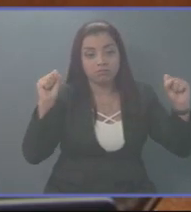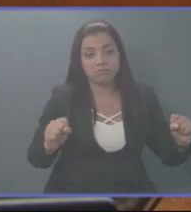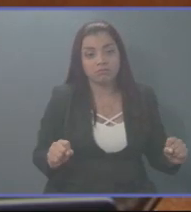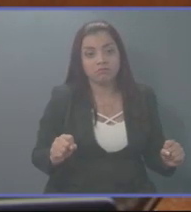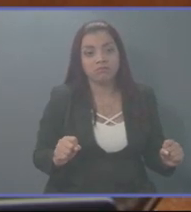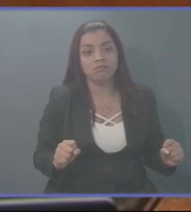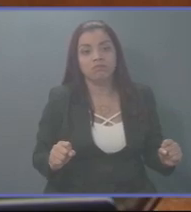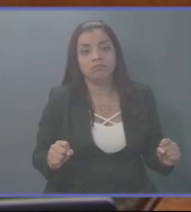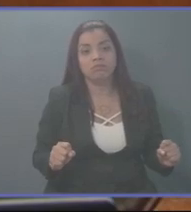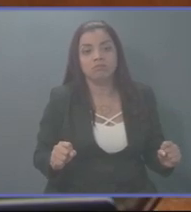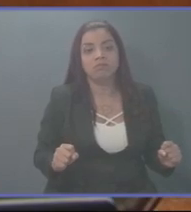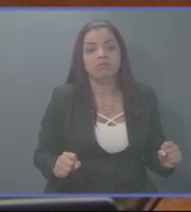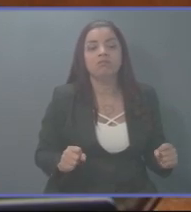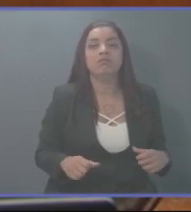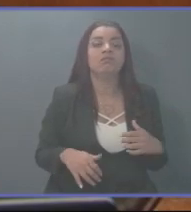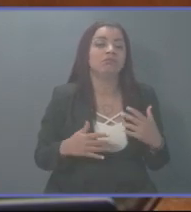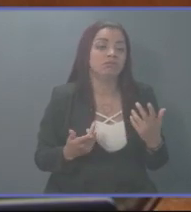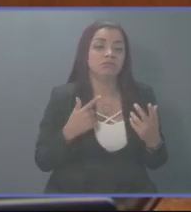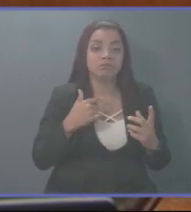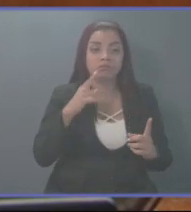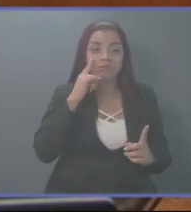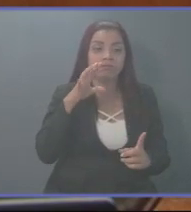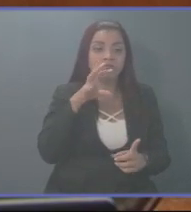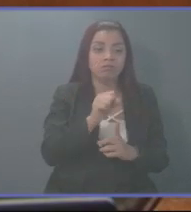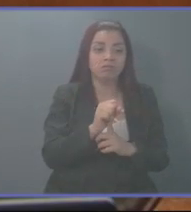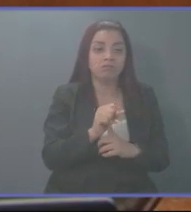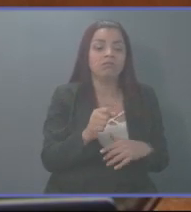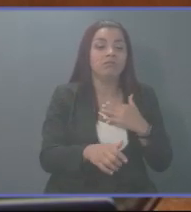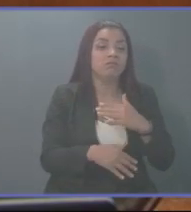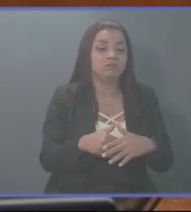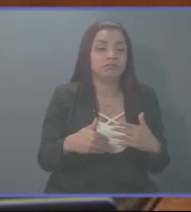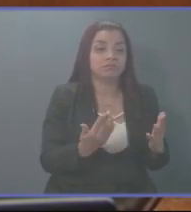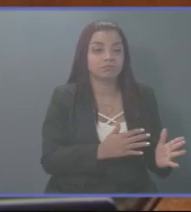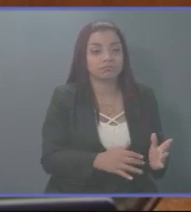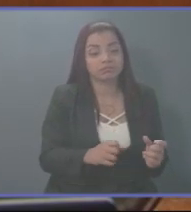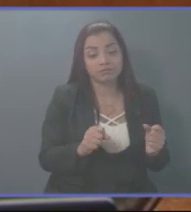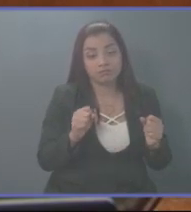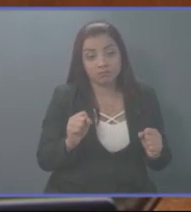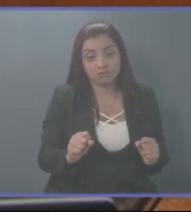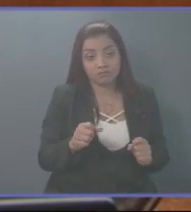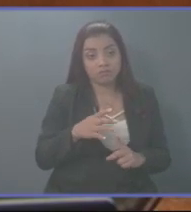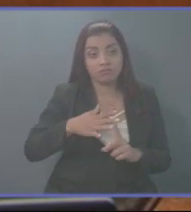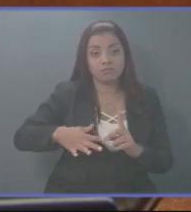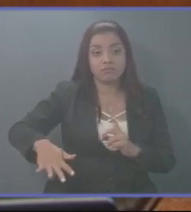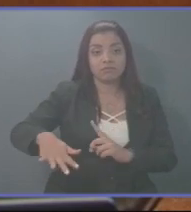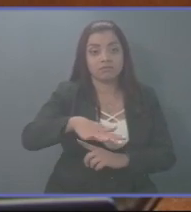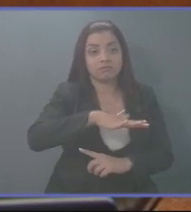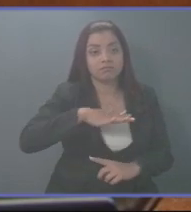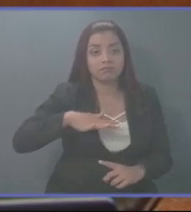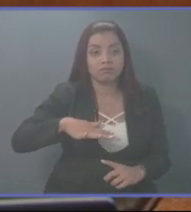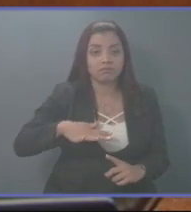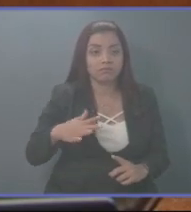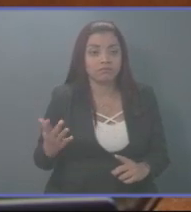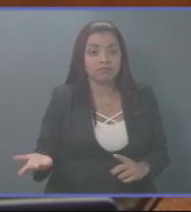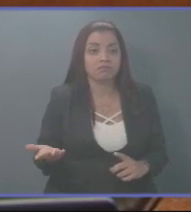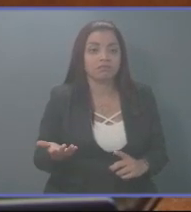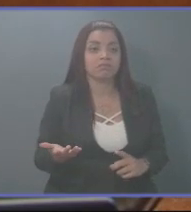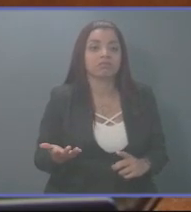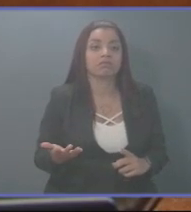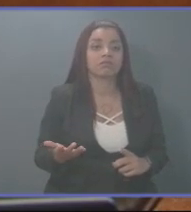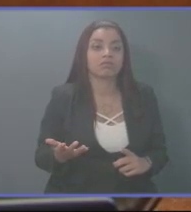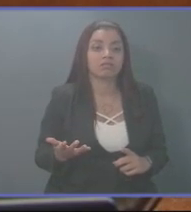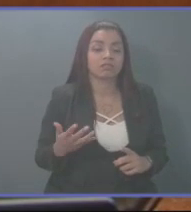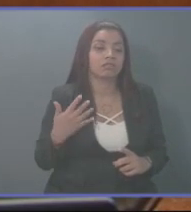temprana con el fin de identificar de manera oportuna los lugares, causas y situaciones que generan el desplazamiento